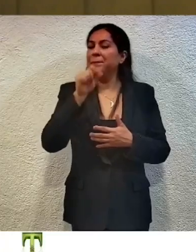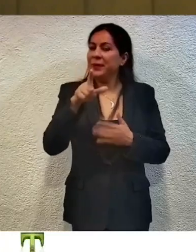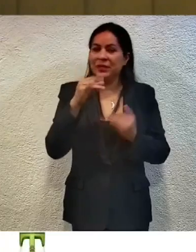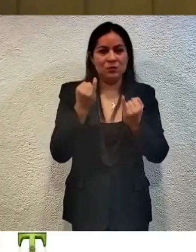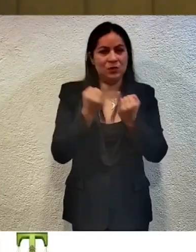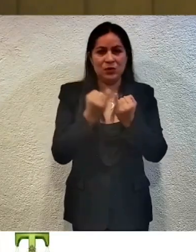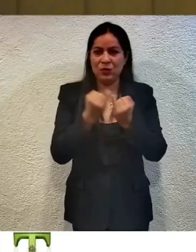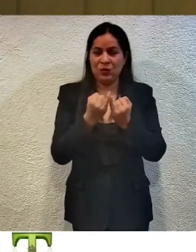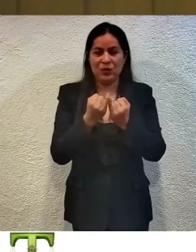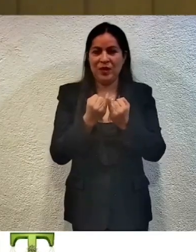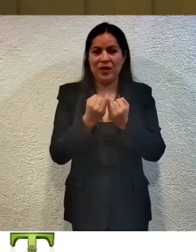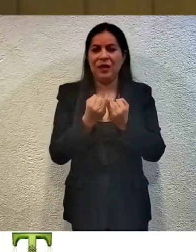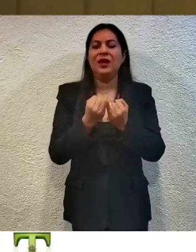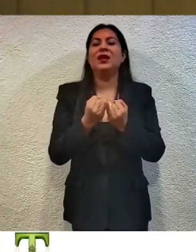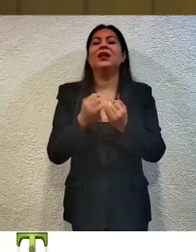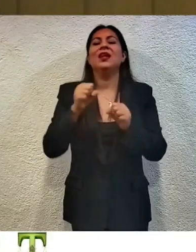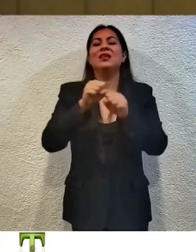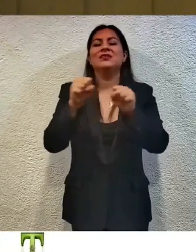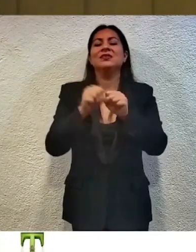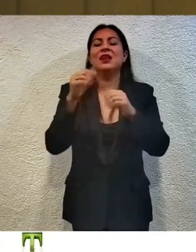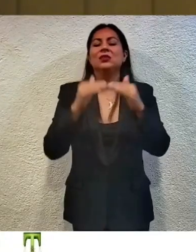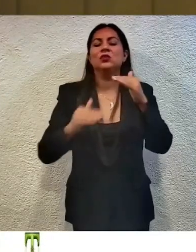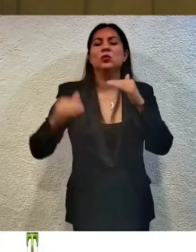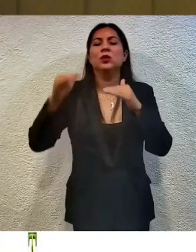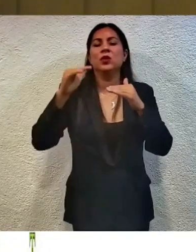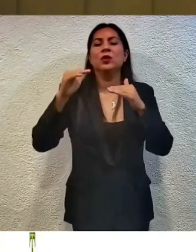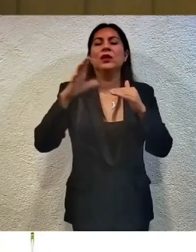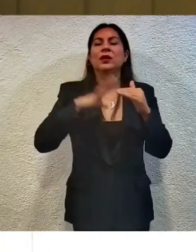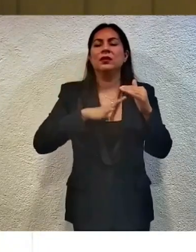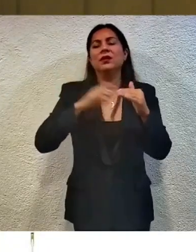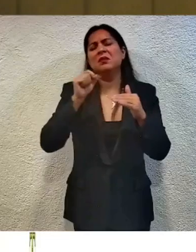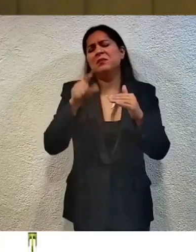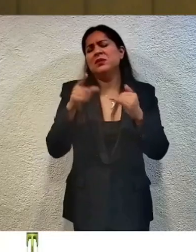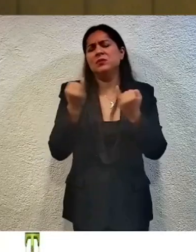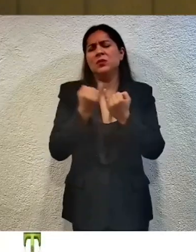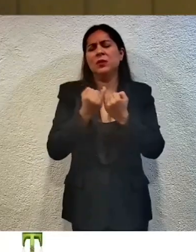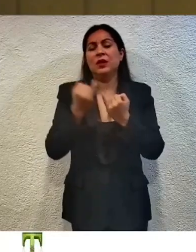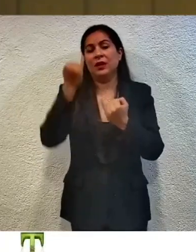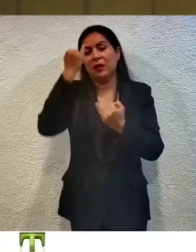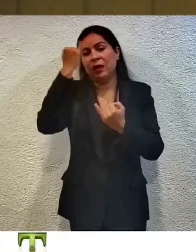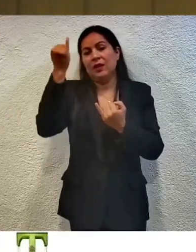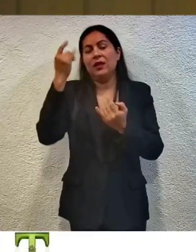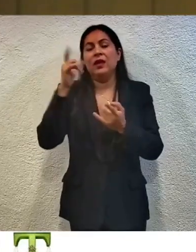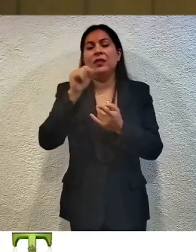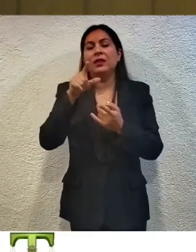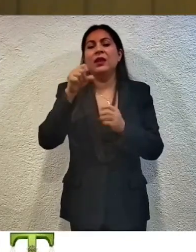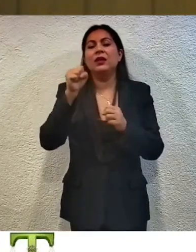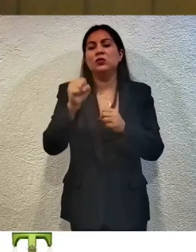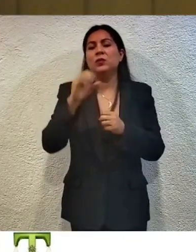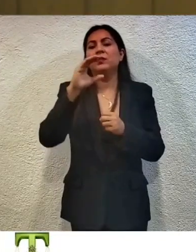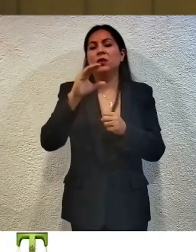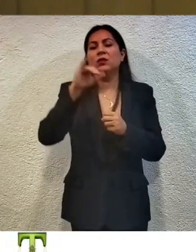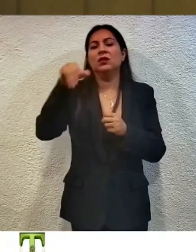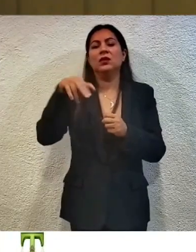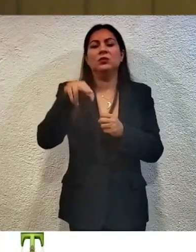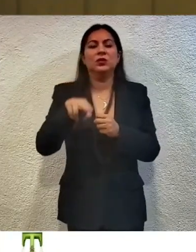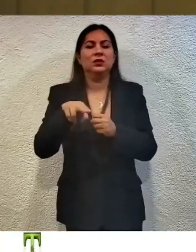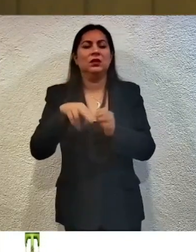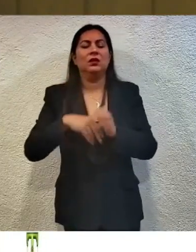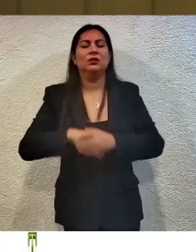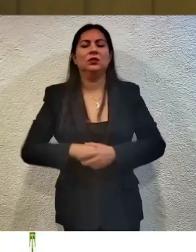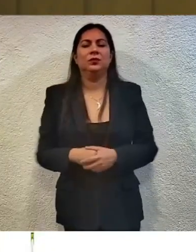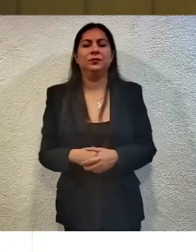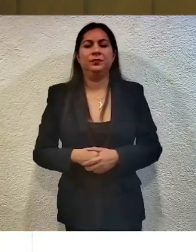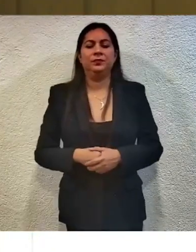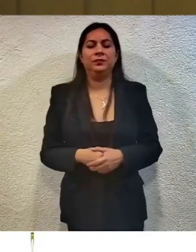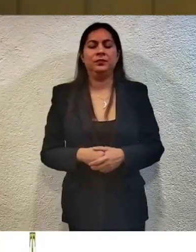en criterios de la Sala Superior que recogen precisamente la interpretación de la Suprema Corte de Justicia de la